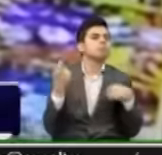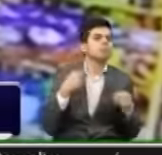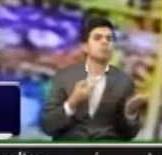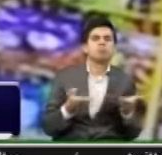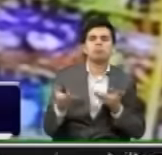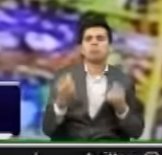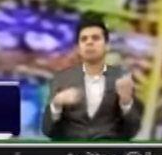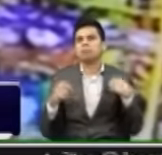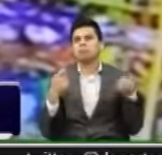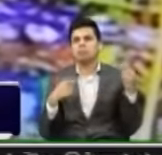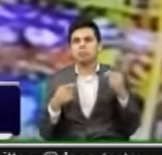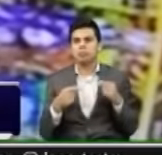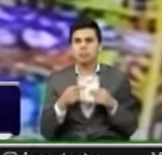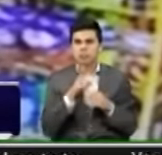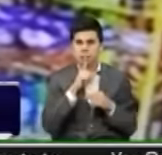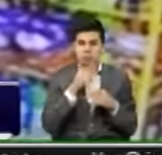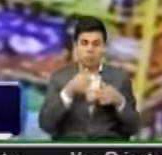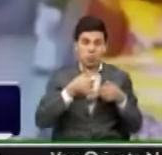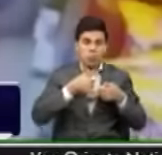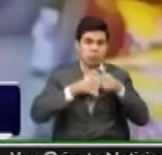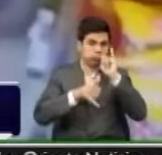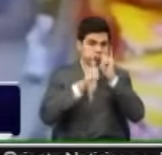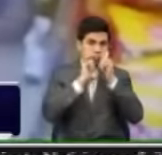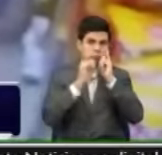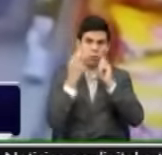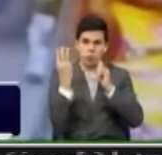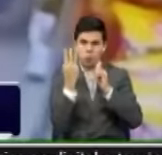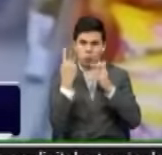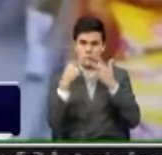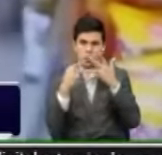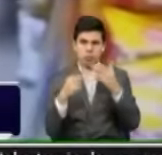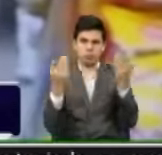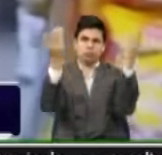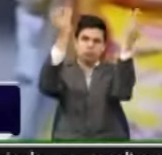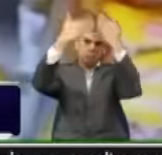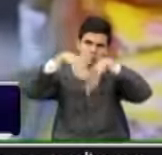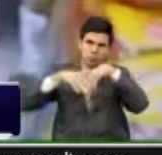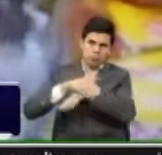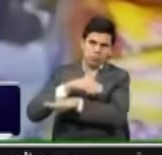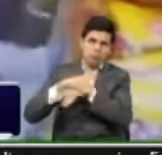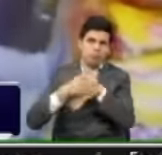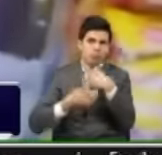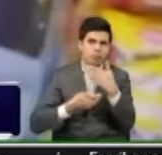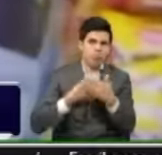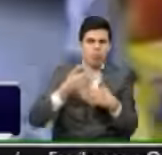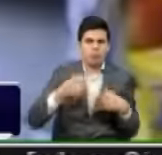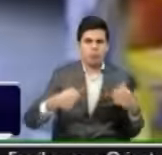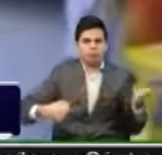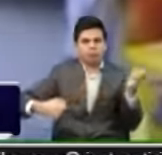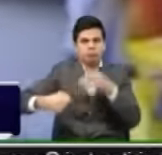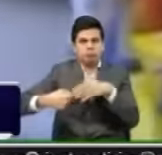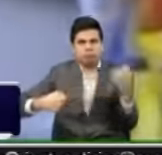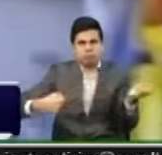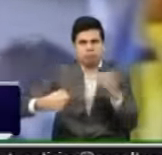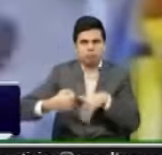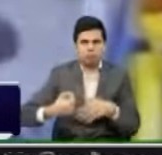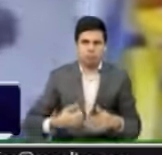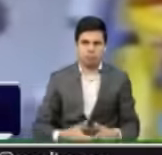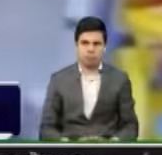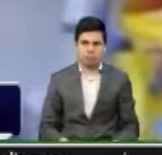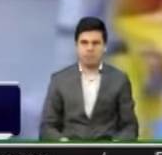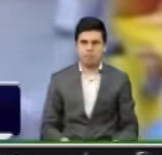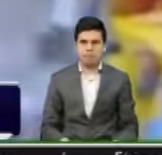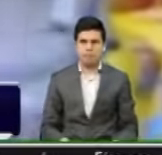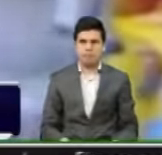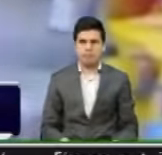supermercado. Esconden las botellas con los demás productos mientras logran echarlas al bolso.